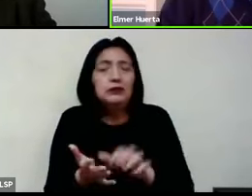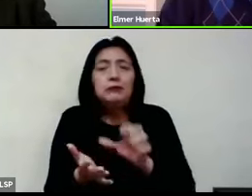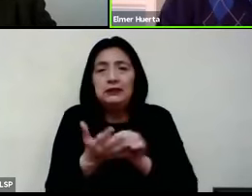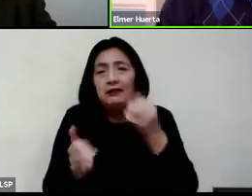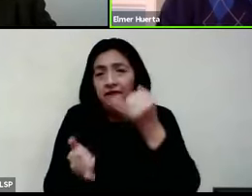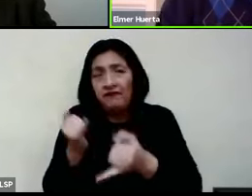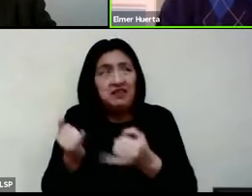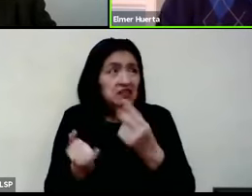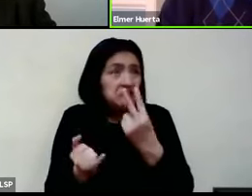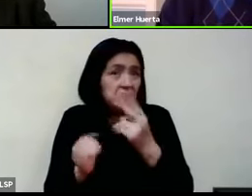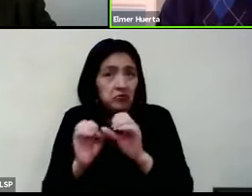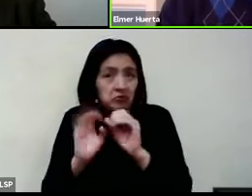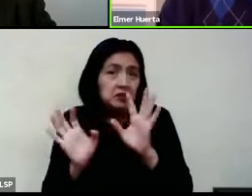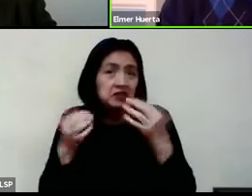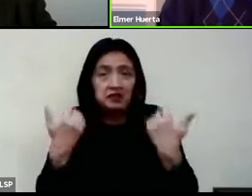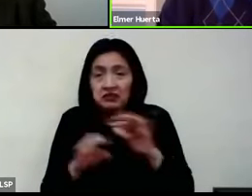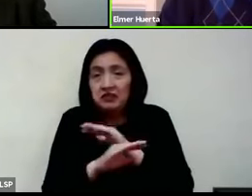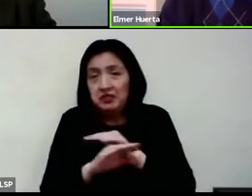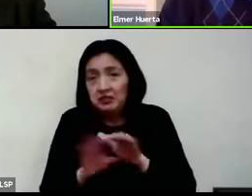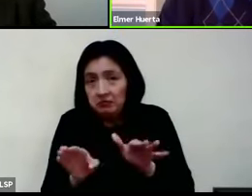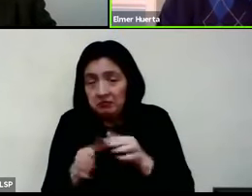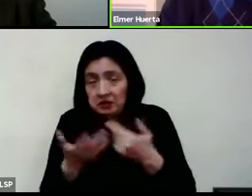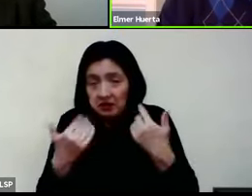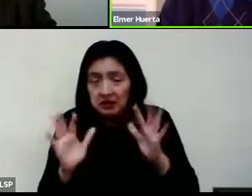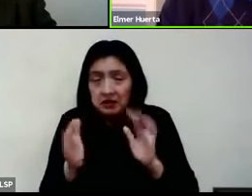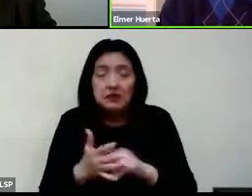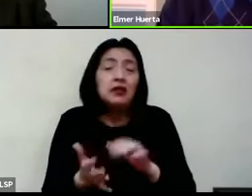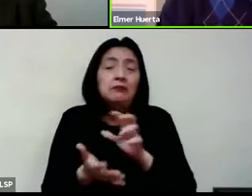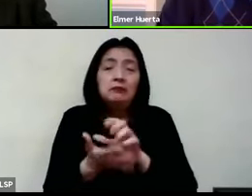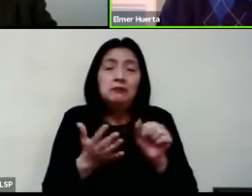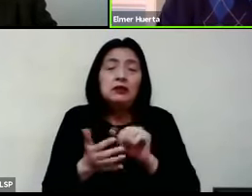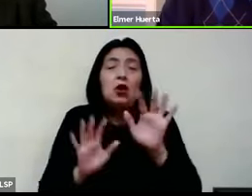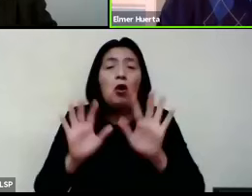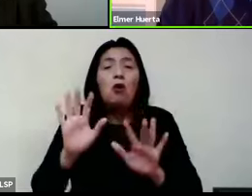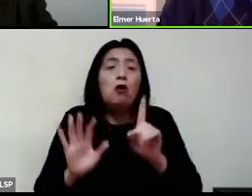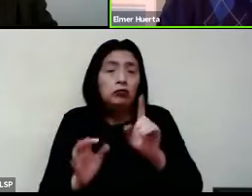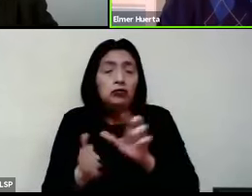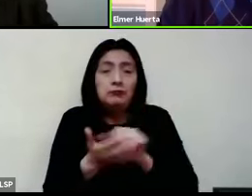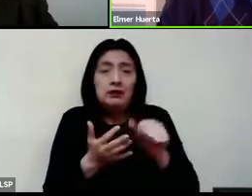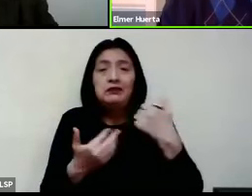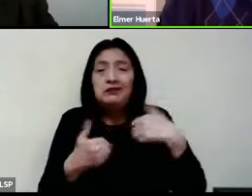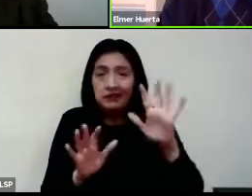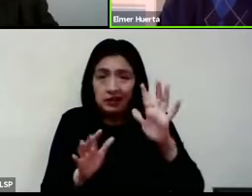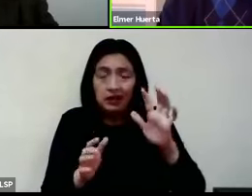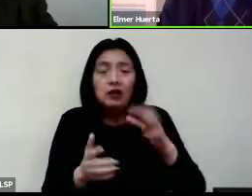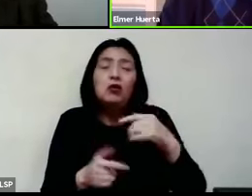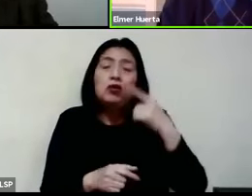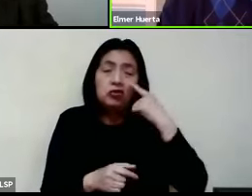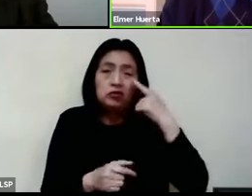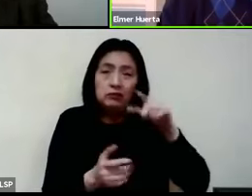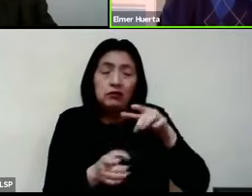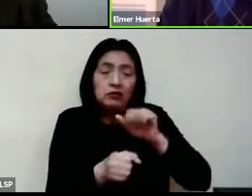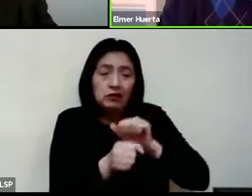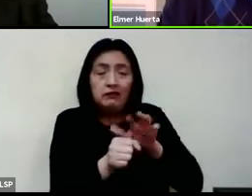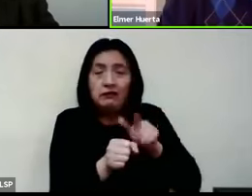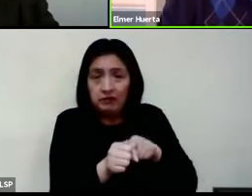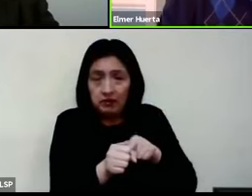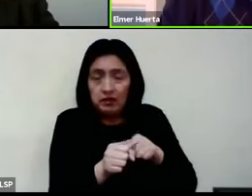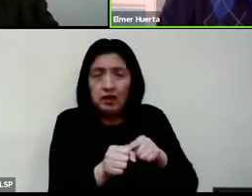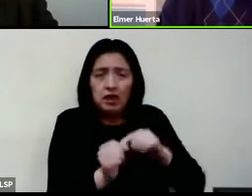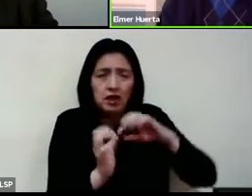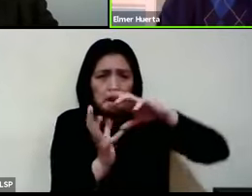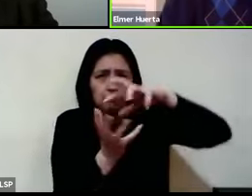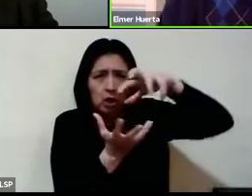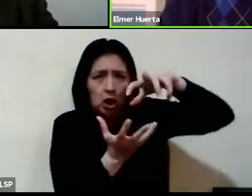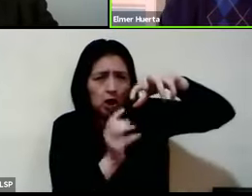2 días se va a cumplir ya 11 meses de que conocemos esta enfermedad. Se ha diseminado en todo el